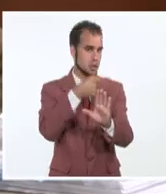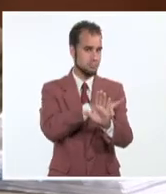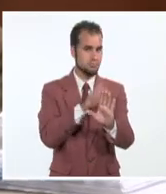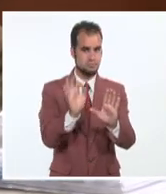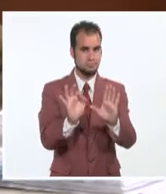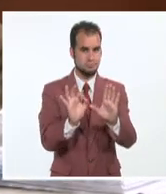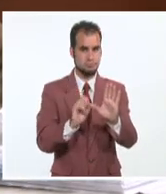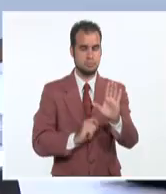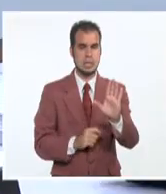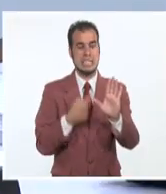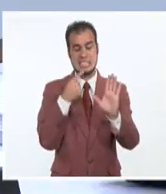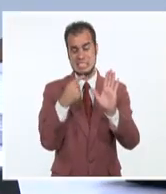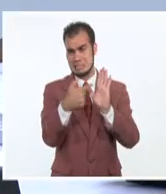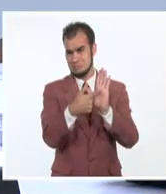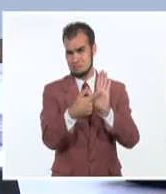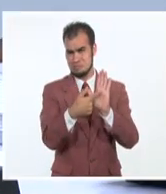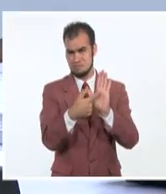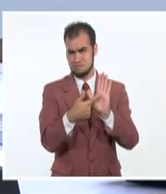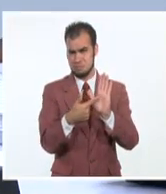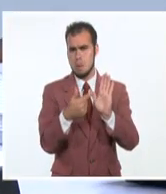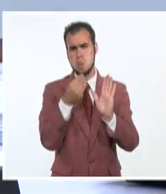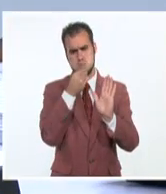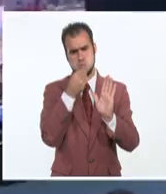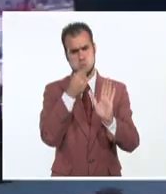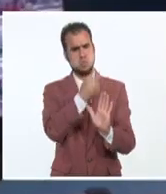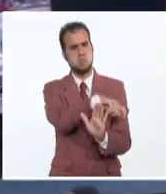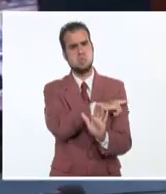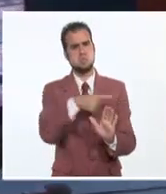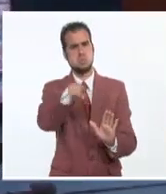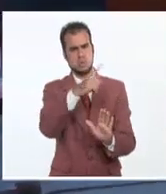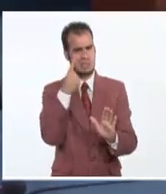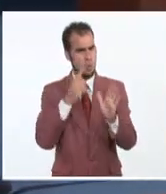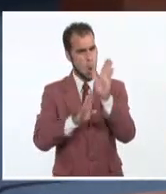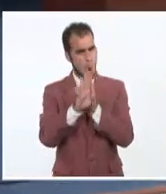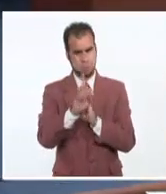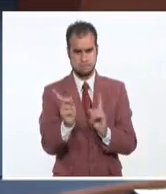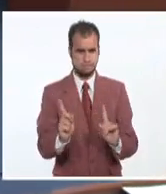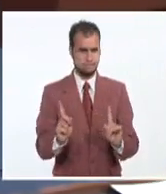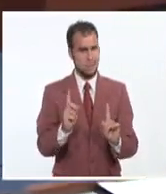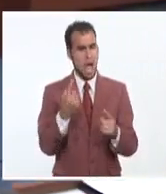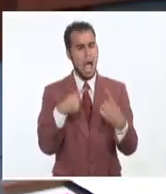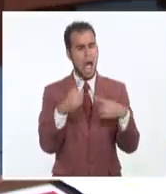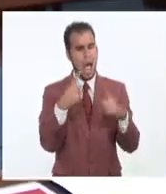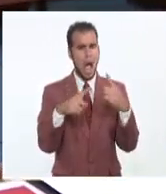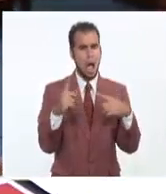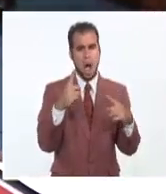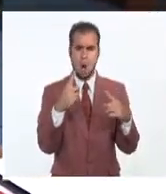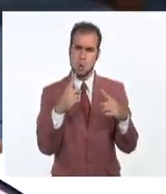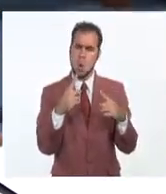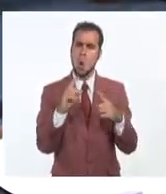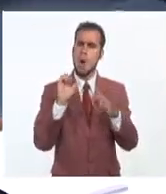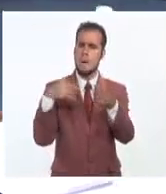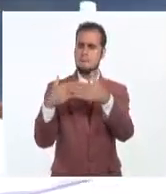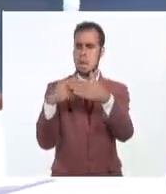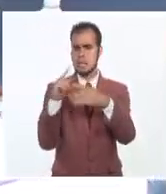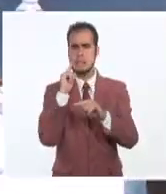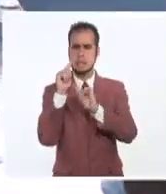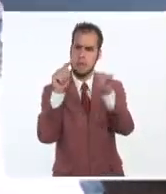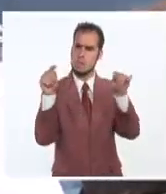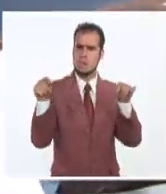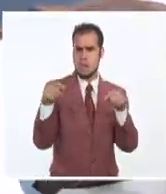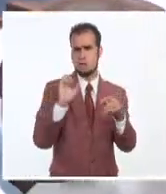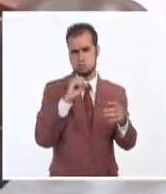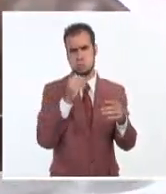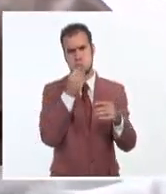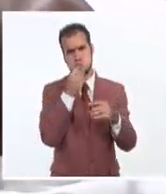aún no satisface la demanda de la población, se muestran cumplimientos en sectores que demuestran cuánto más se puede